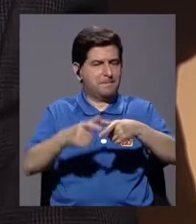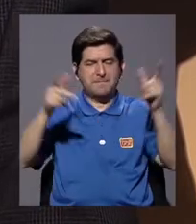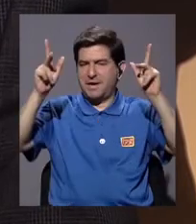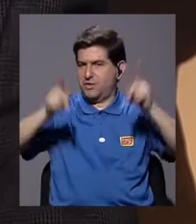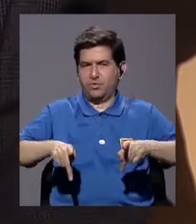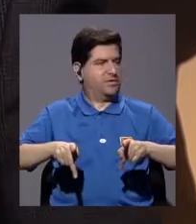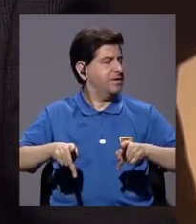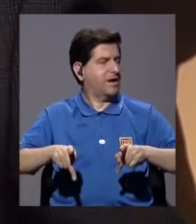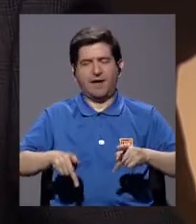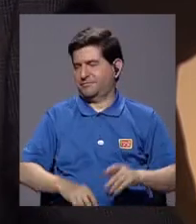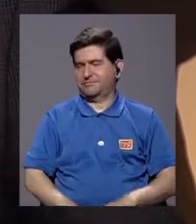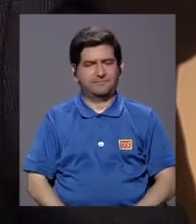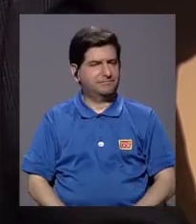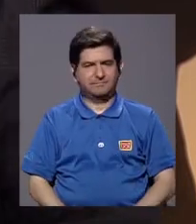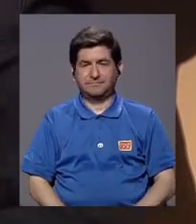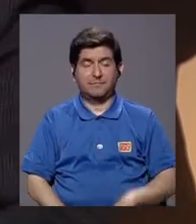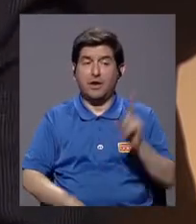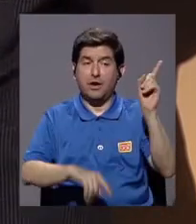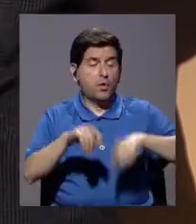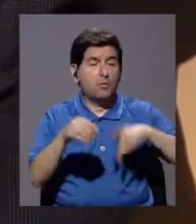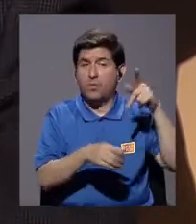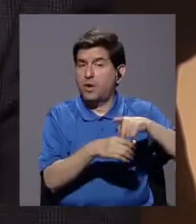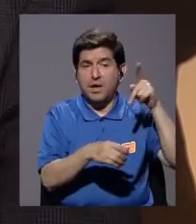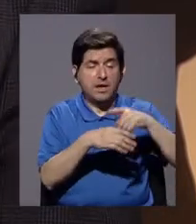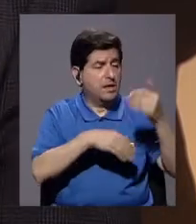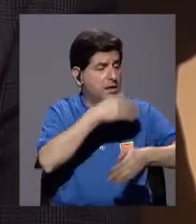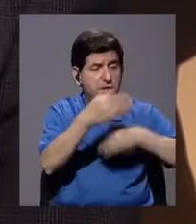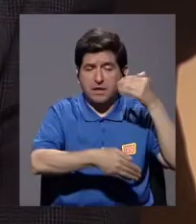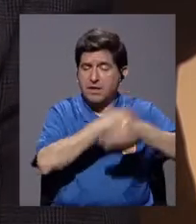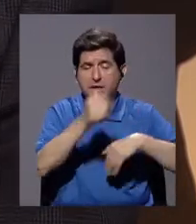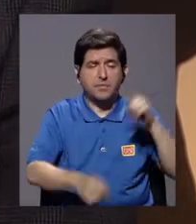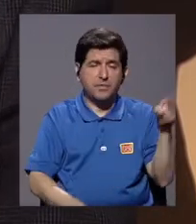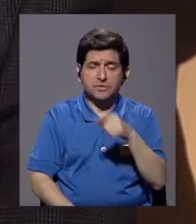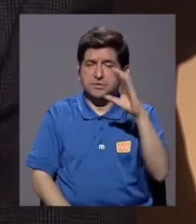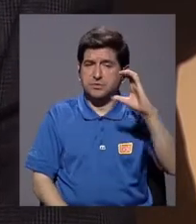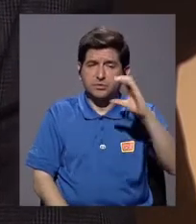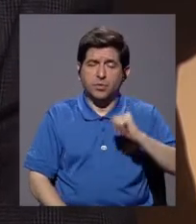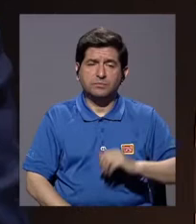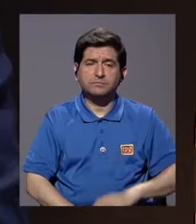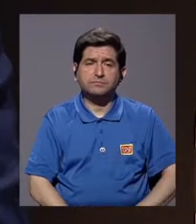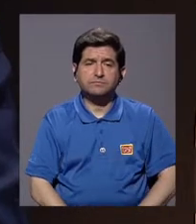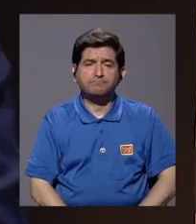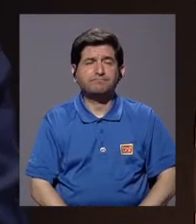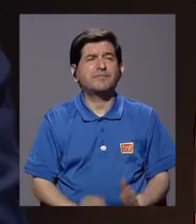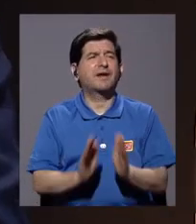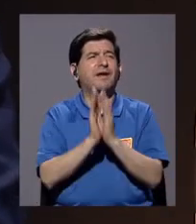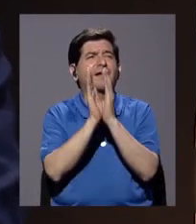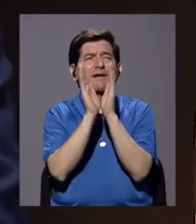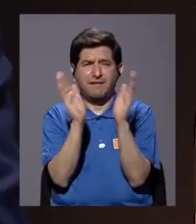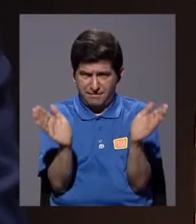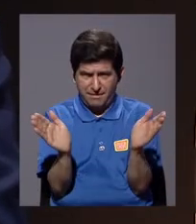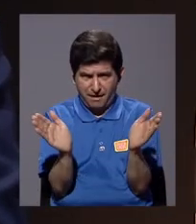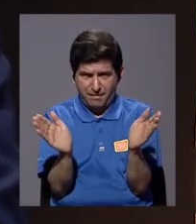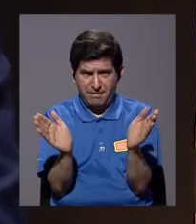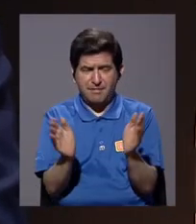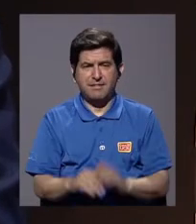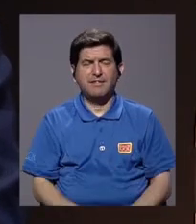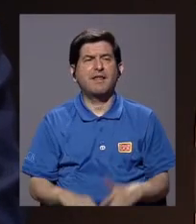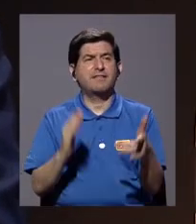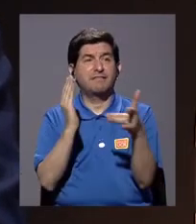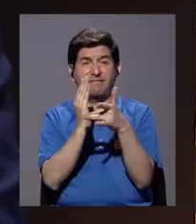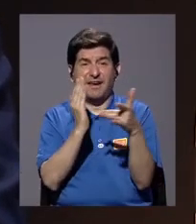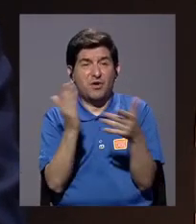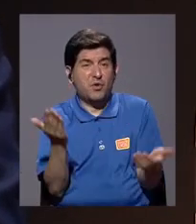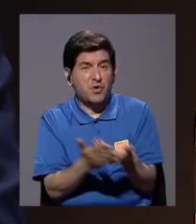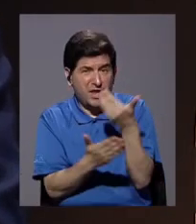de los consumidores, incluso no pueden participar en el proceso de descarbonización. en general las